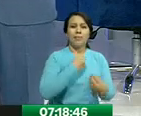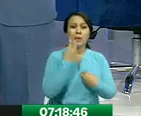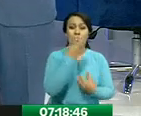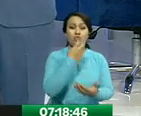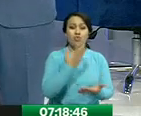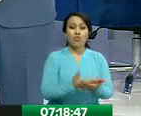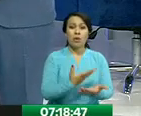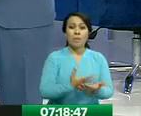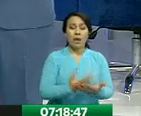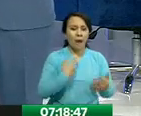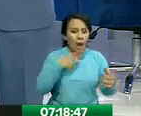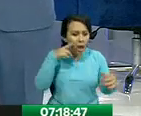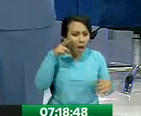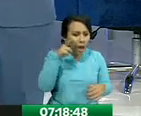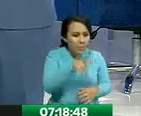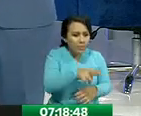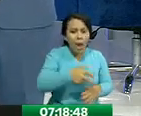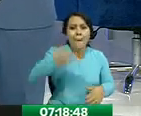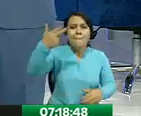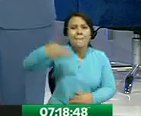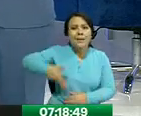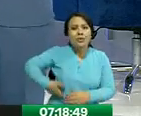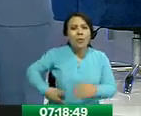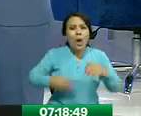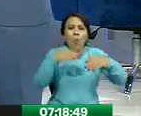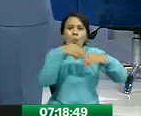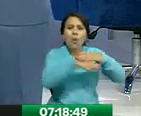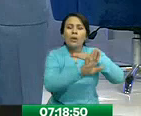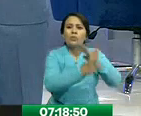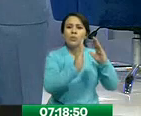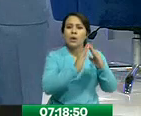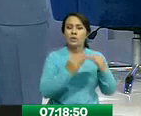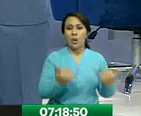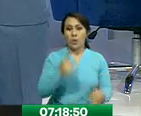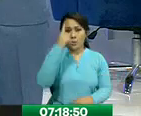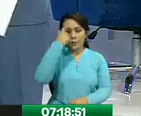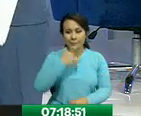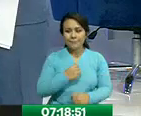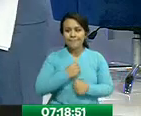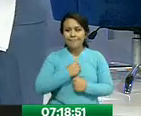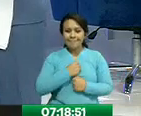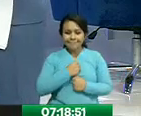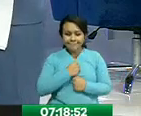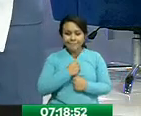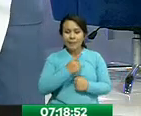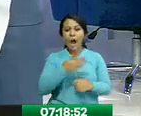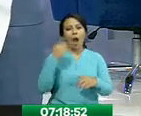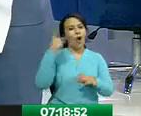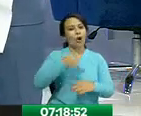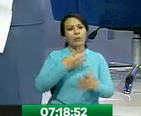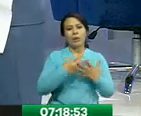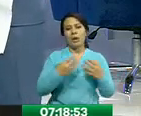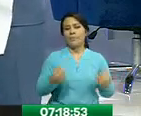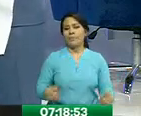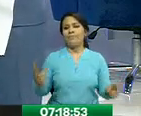se encontraron varias armas de fuego y municiones. Uno de los detenidos tiene orden de prisión, incluso por